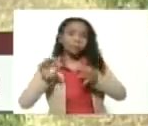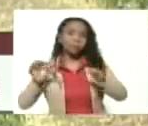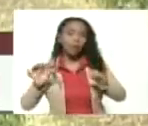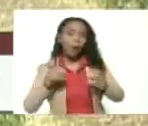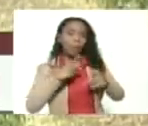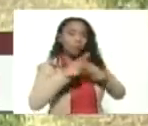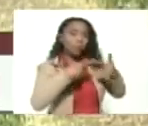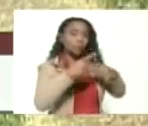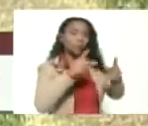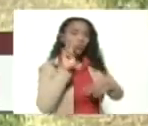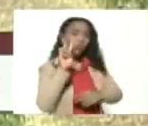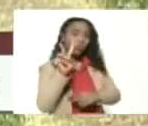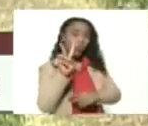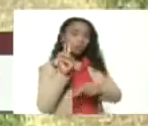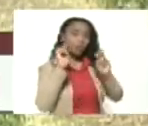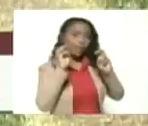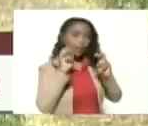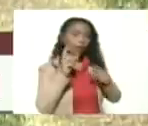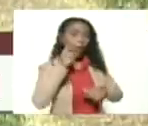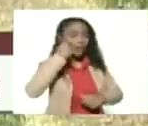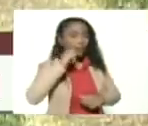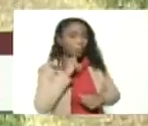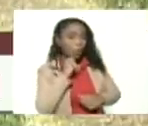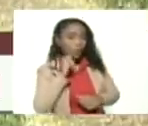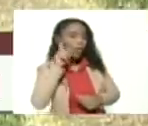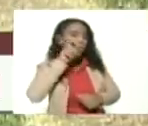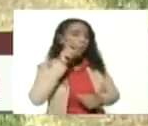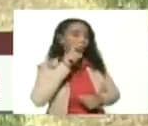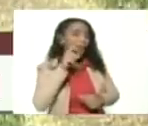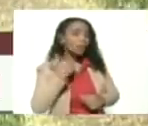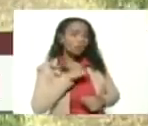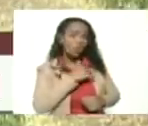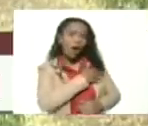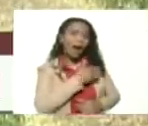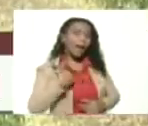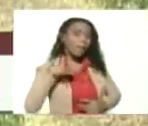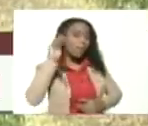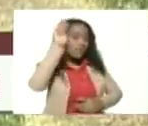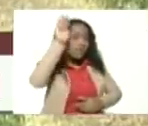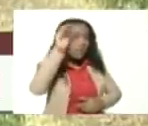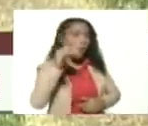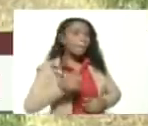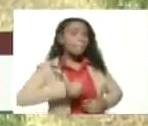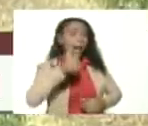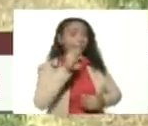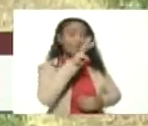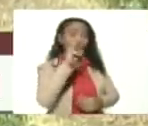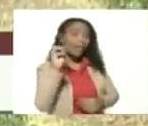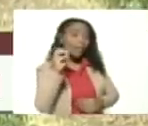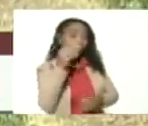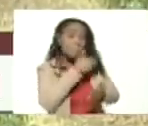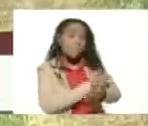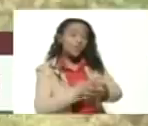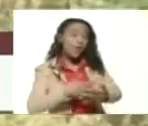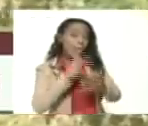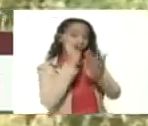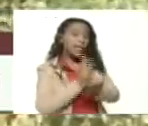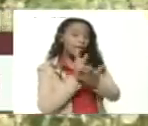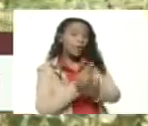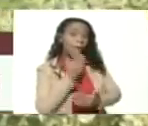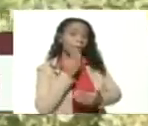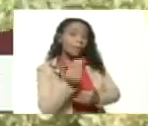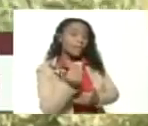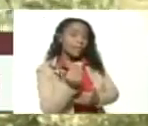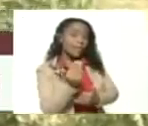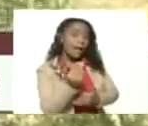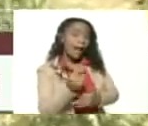En estos dos rubros, presidente, lo que es cebolla y tomate, aspiramos nosotros cosechar más de 30 millones de kilos, que va a permitir que en el